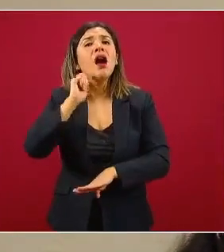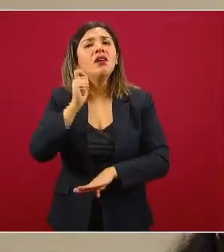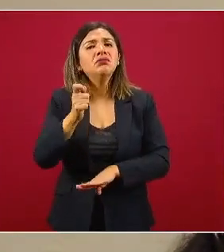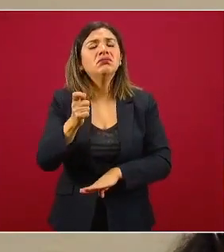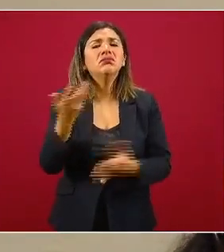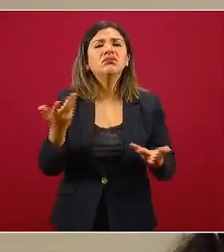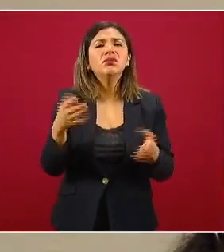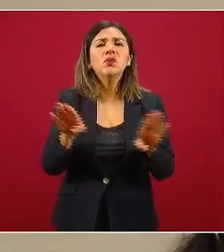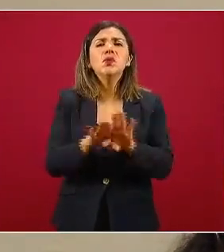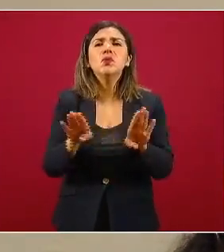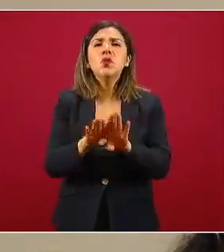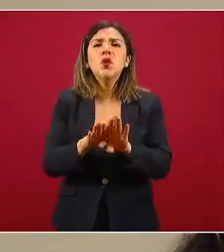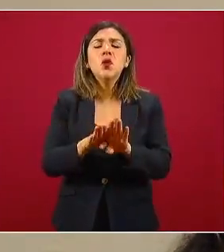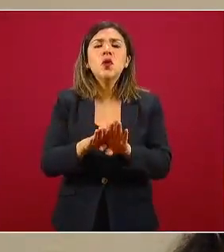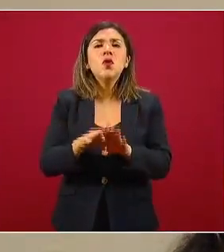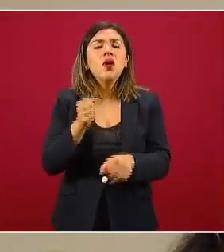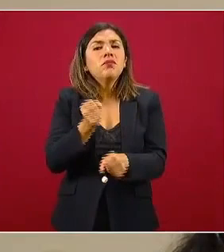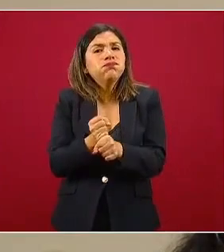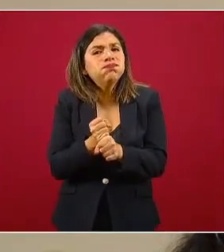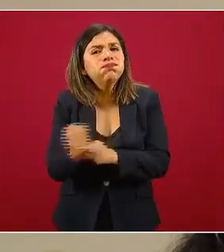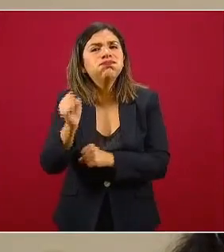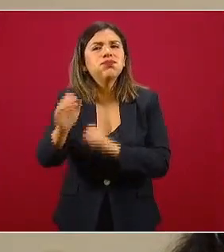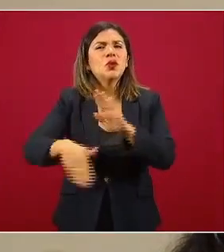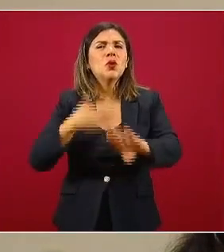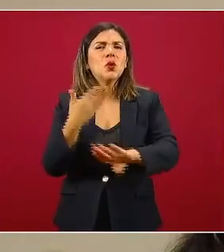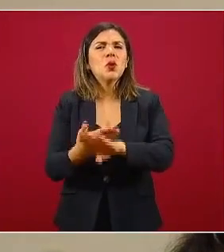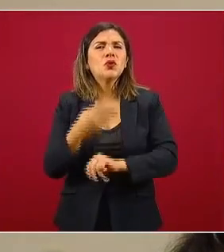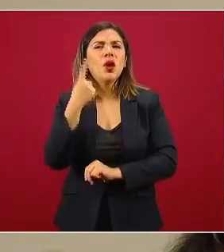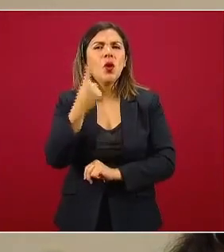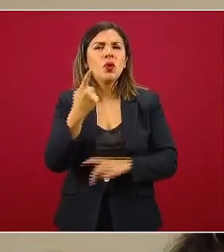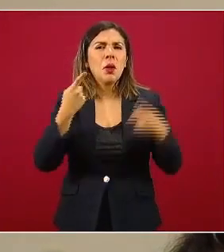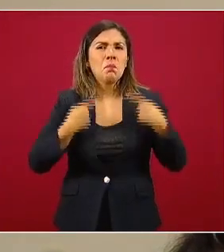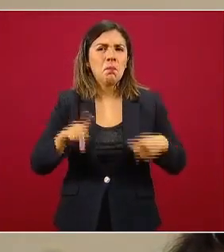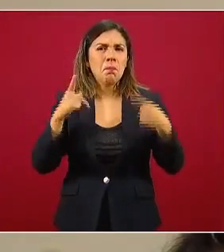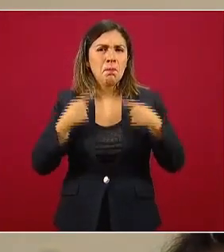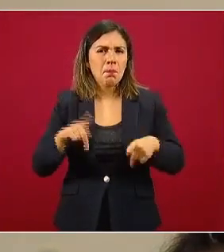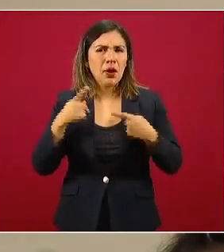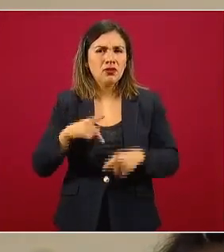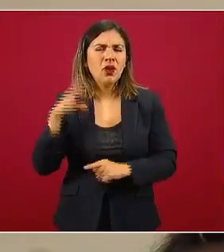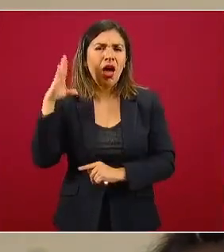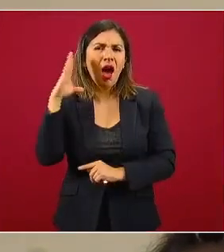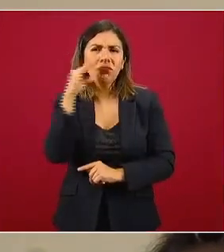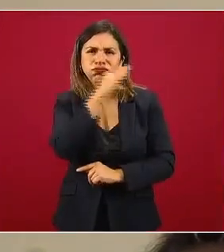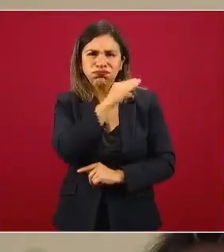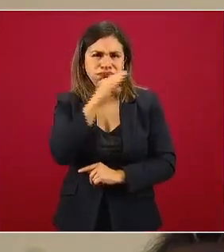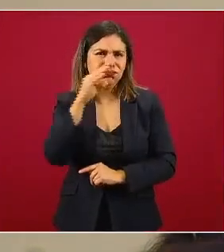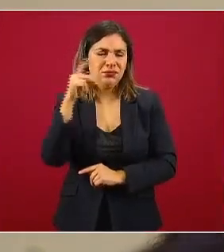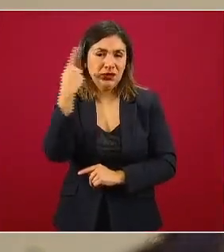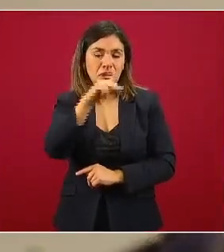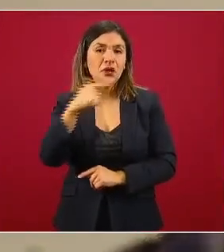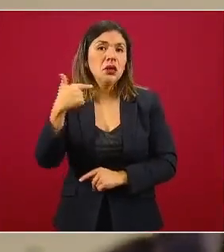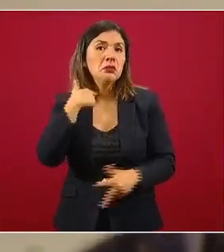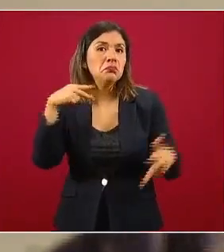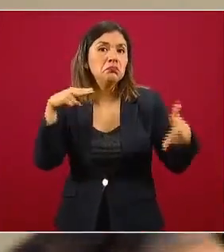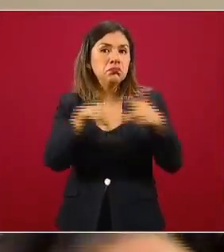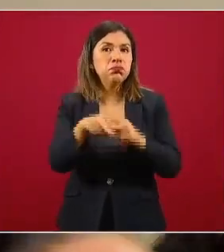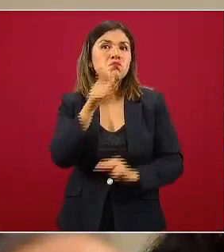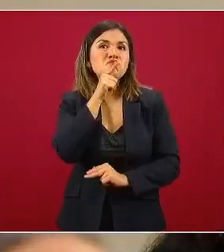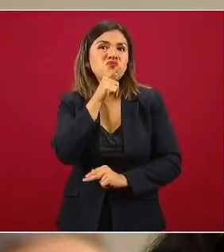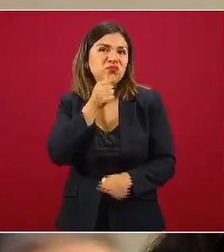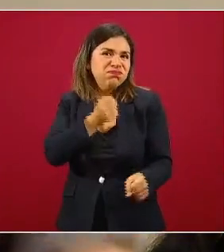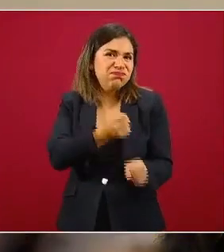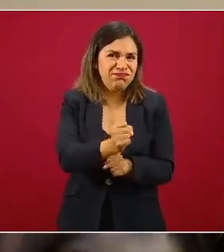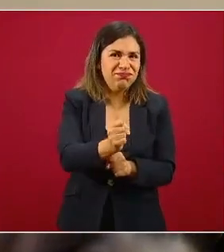hecho de la agresión contra una persona afroamericana que fue asesinada por la